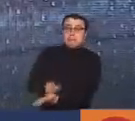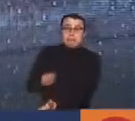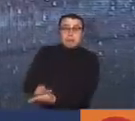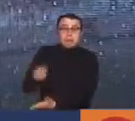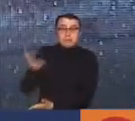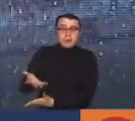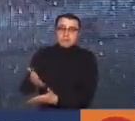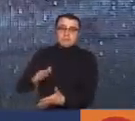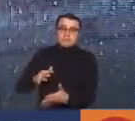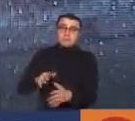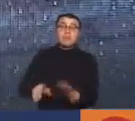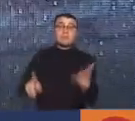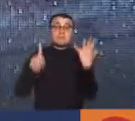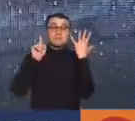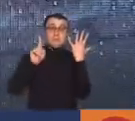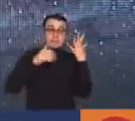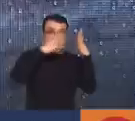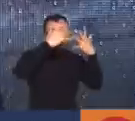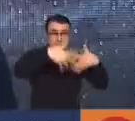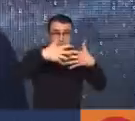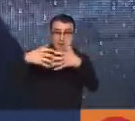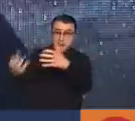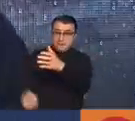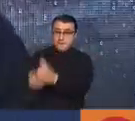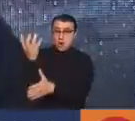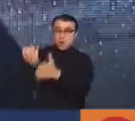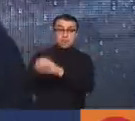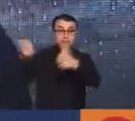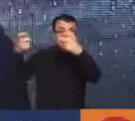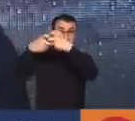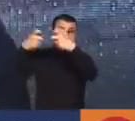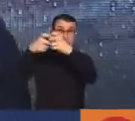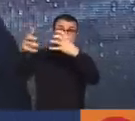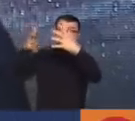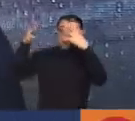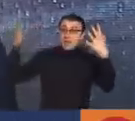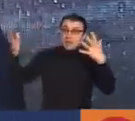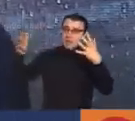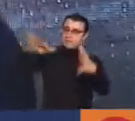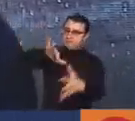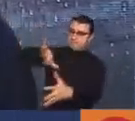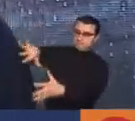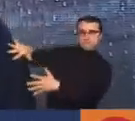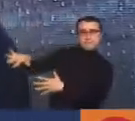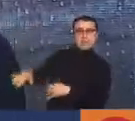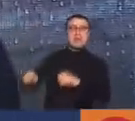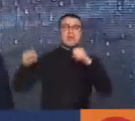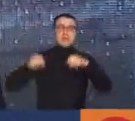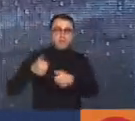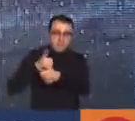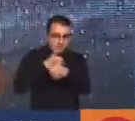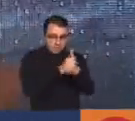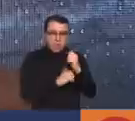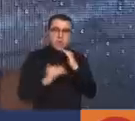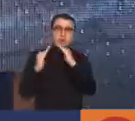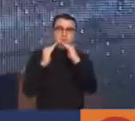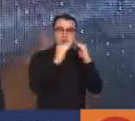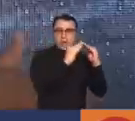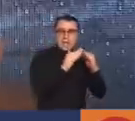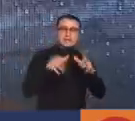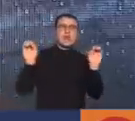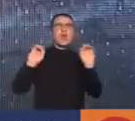6 generadores enormes de energía eléctrica en Colombia, hoy podríamos lograr es que cada casa, cada